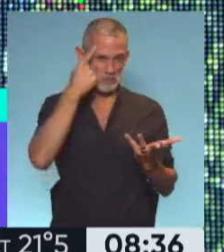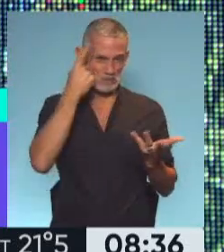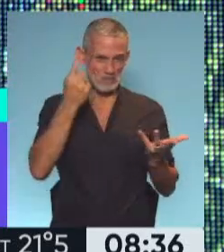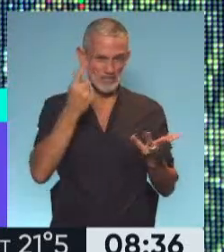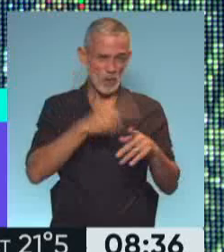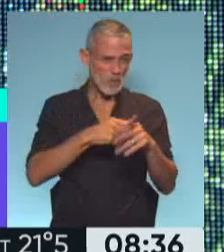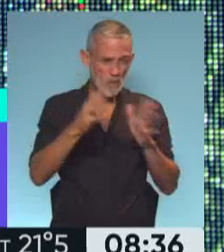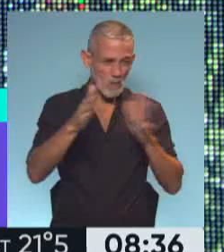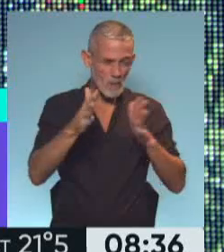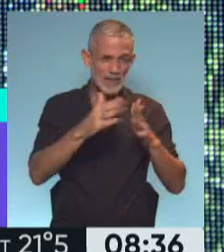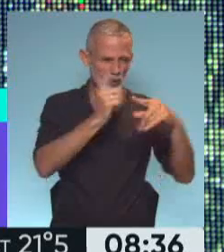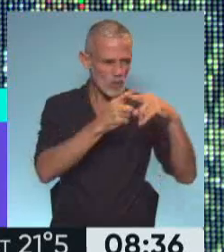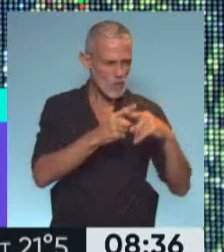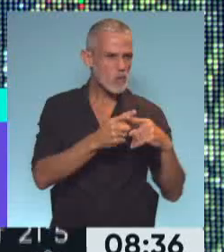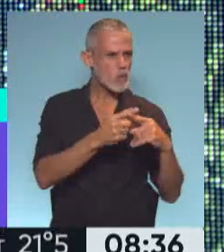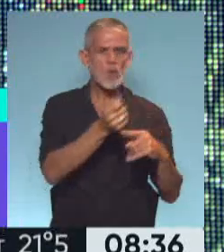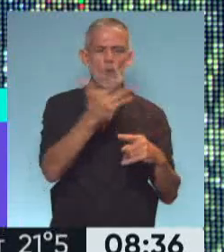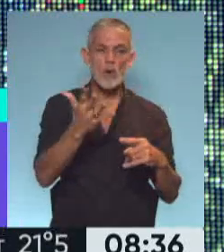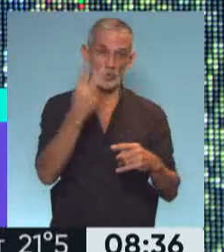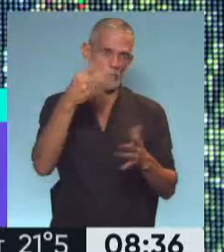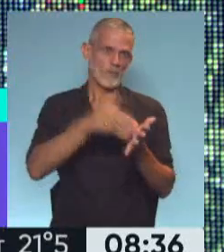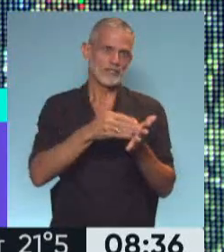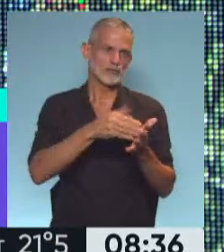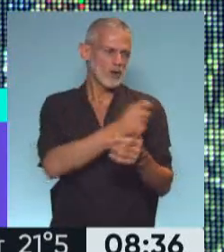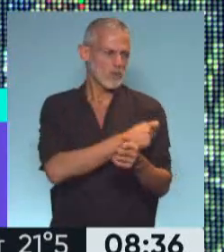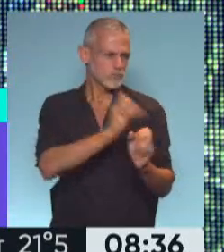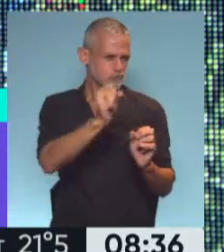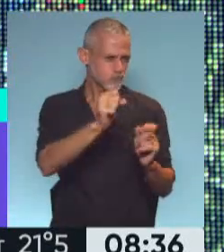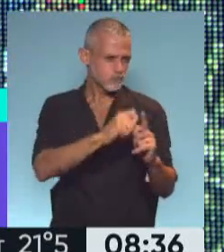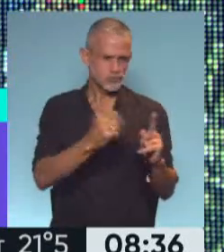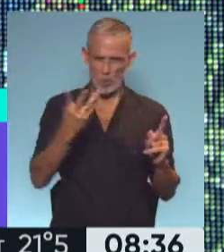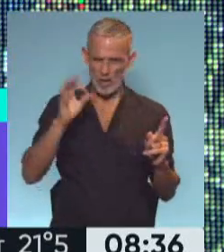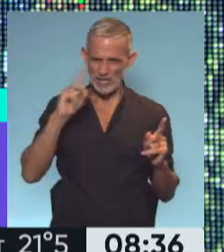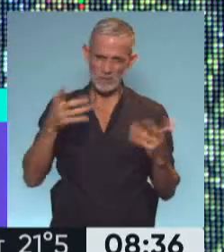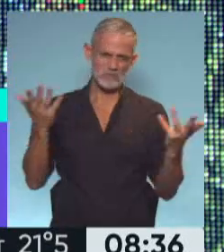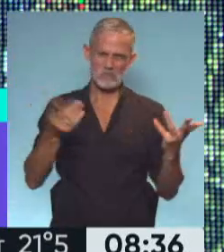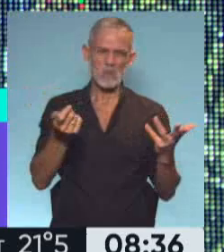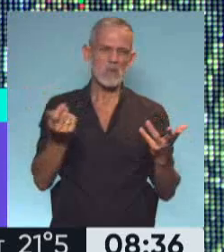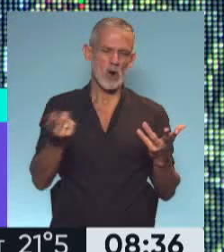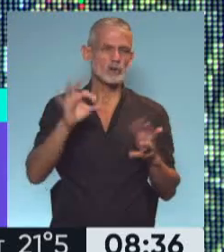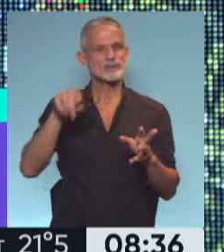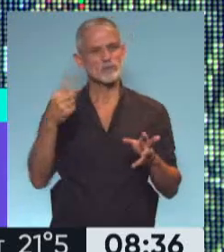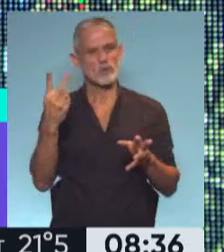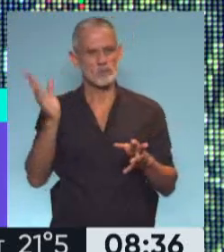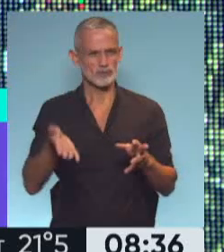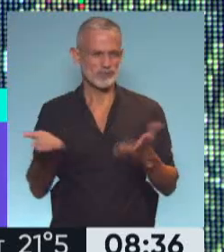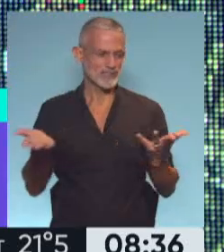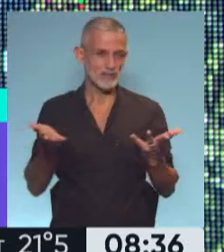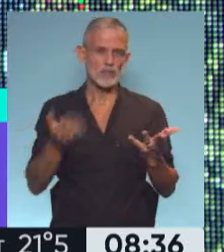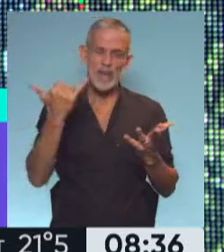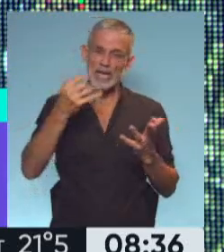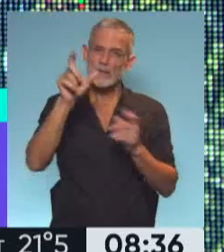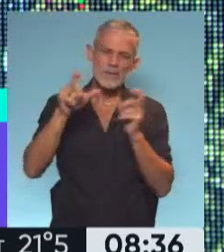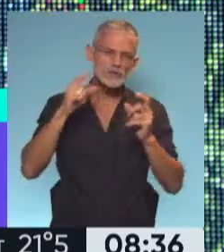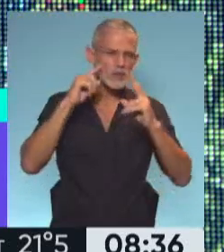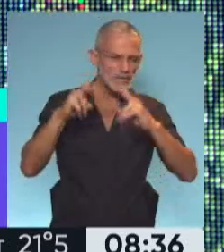el momento que se hizo la estadística, más de 2 millones de vacunados, es muy poco. Pero hay un par de investigadores,